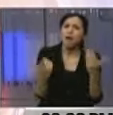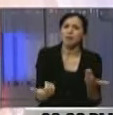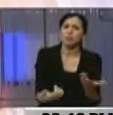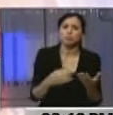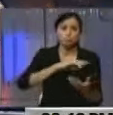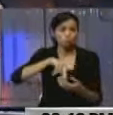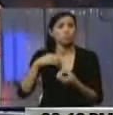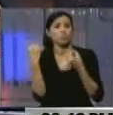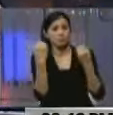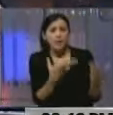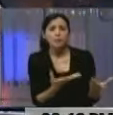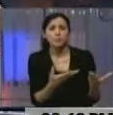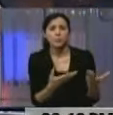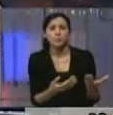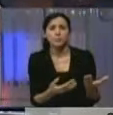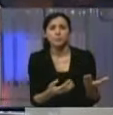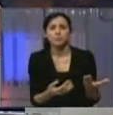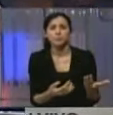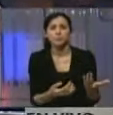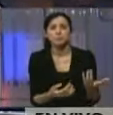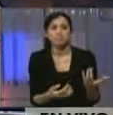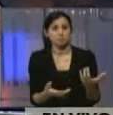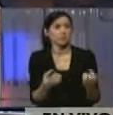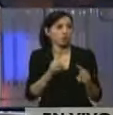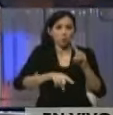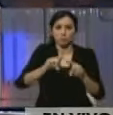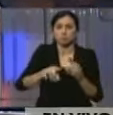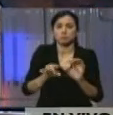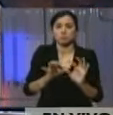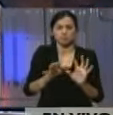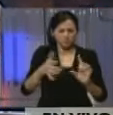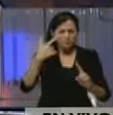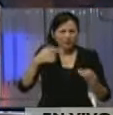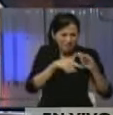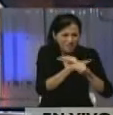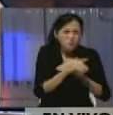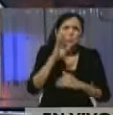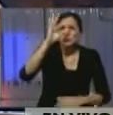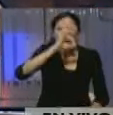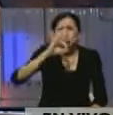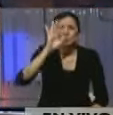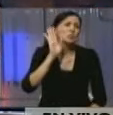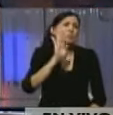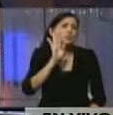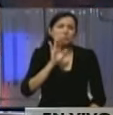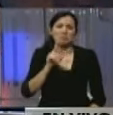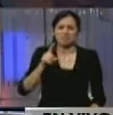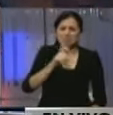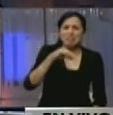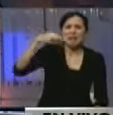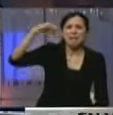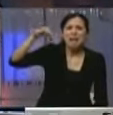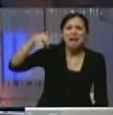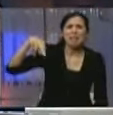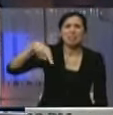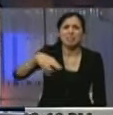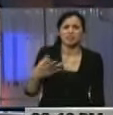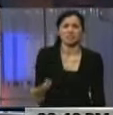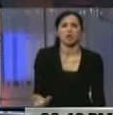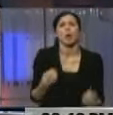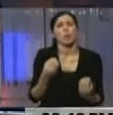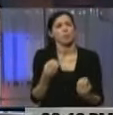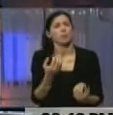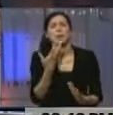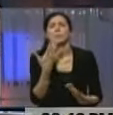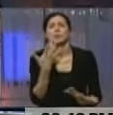garantizamos. Y además las condiciones. ¿Ustedes vieron las condiciones? Gusano, rata. ¿Cómo se puede llamar una